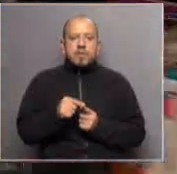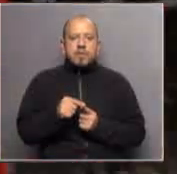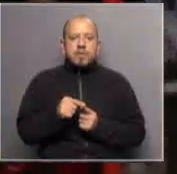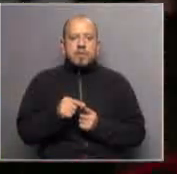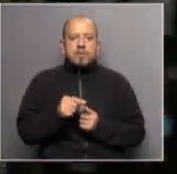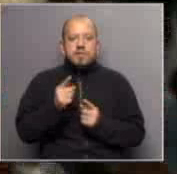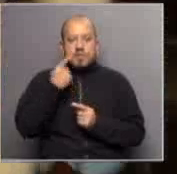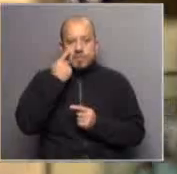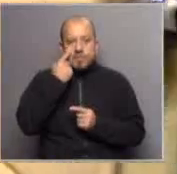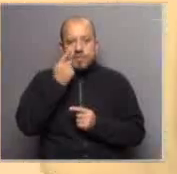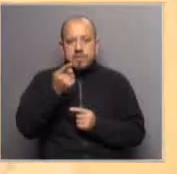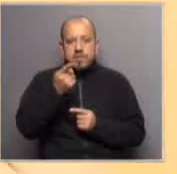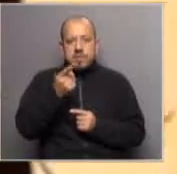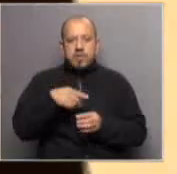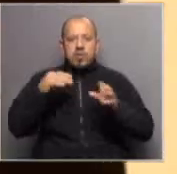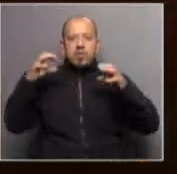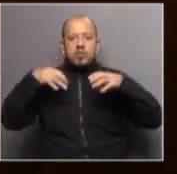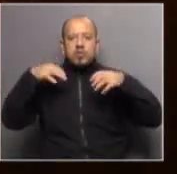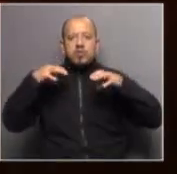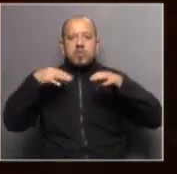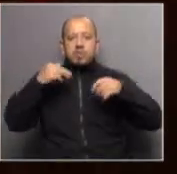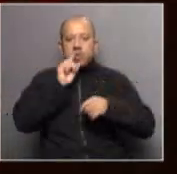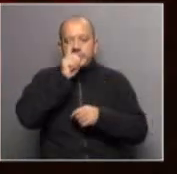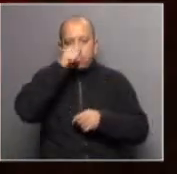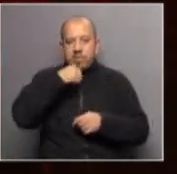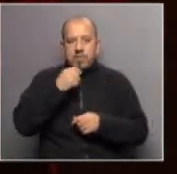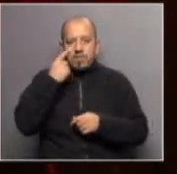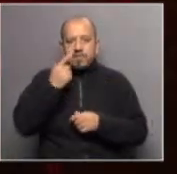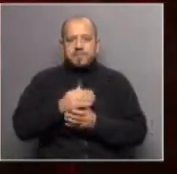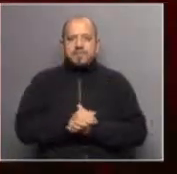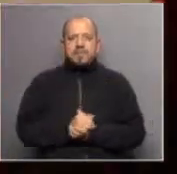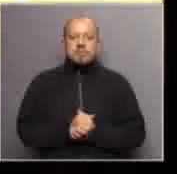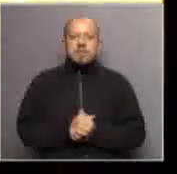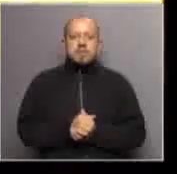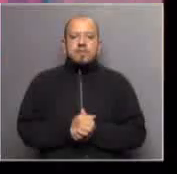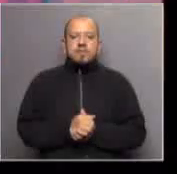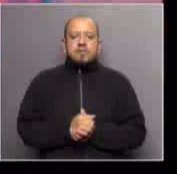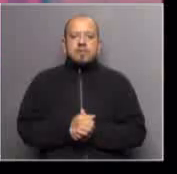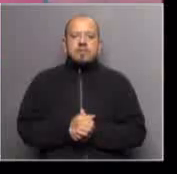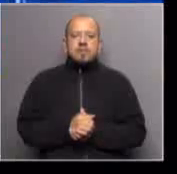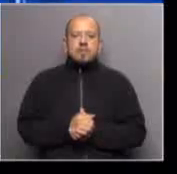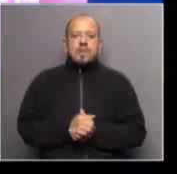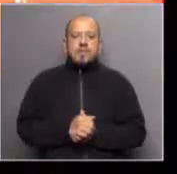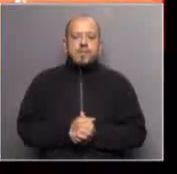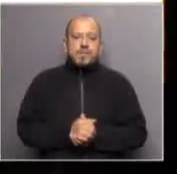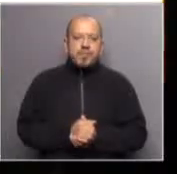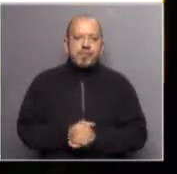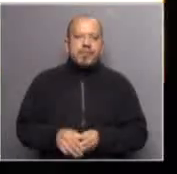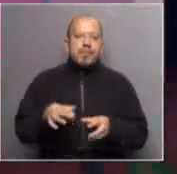bar para afuera, mientras llueve a cántaros en Montevideo. Adelante, Campo. Muchas gracias, Tempo. Bueno, me alegra que hayas